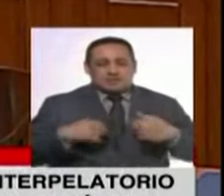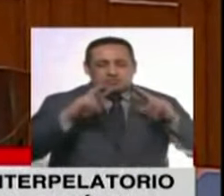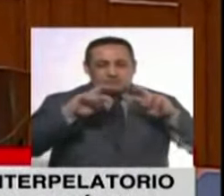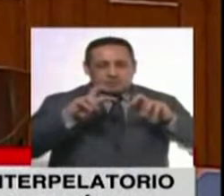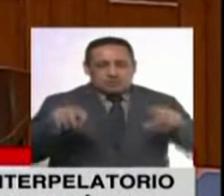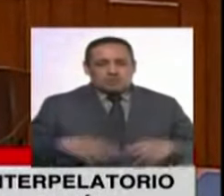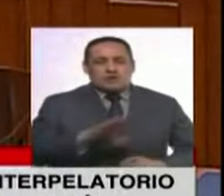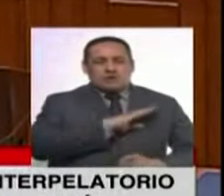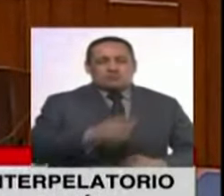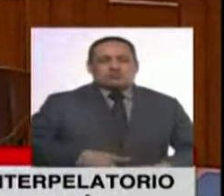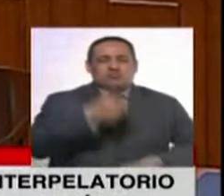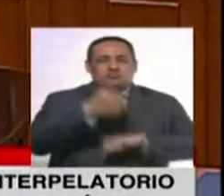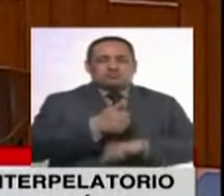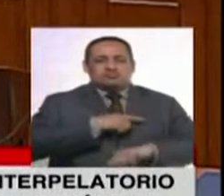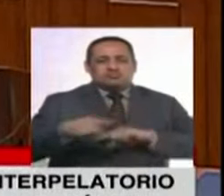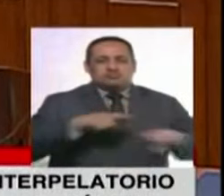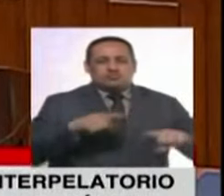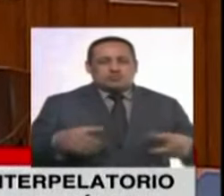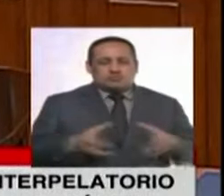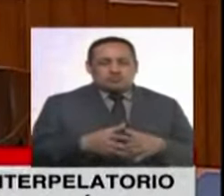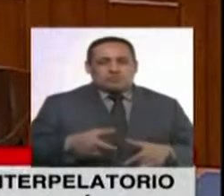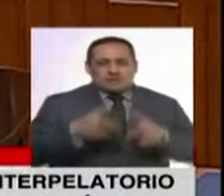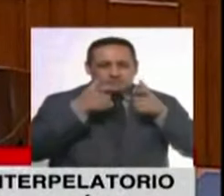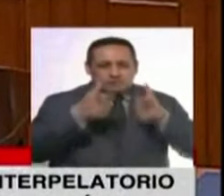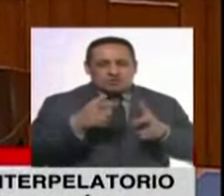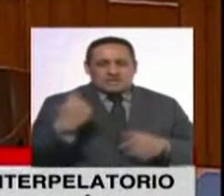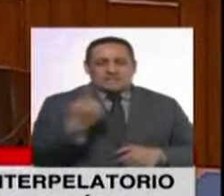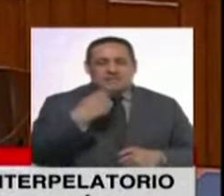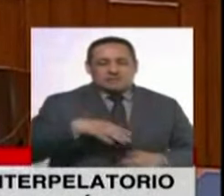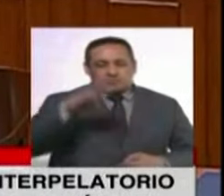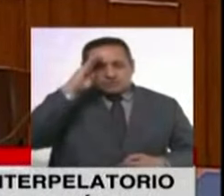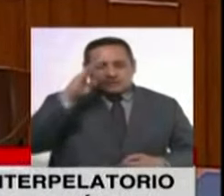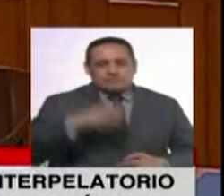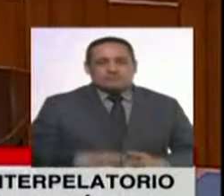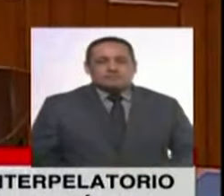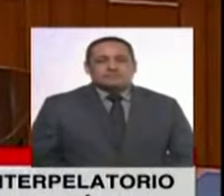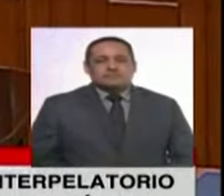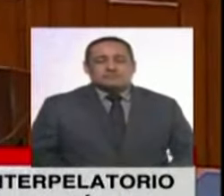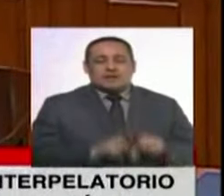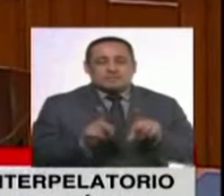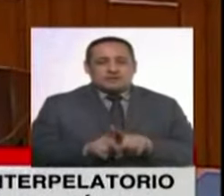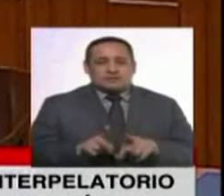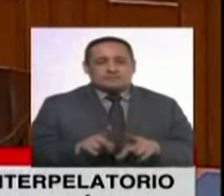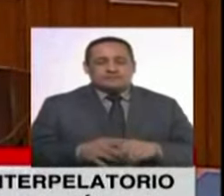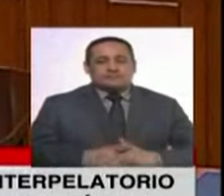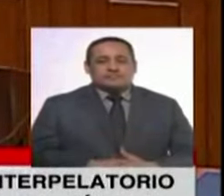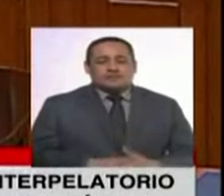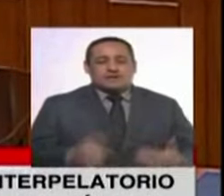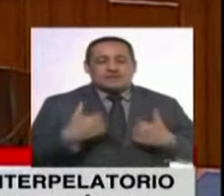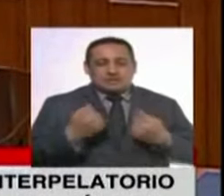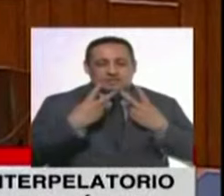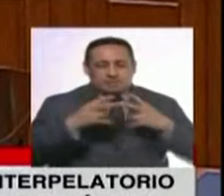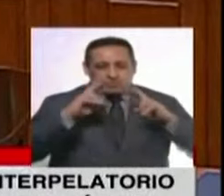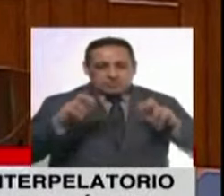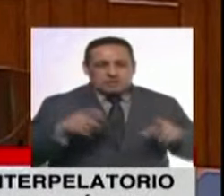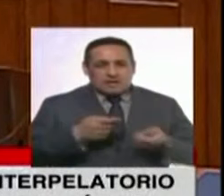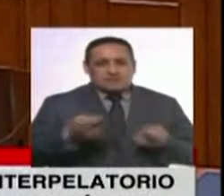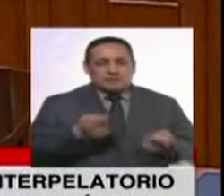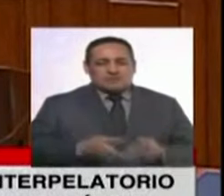por abuso de autoridad antispectoría regional pnp Asimismo Tuvo una investigación